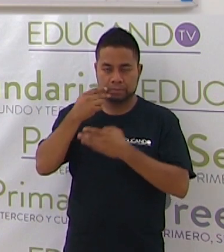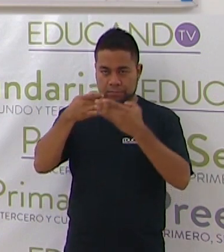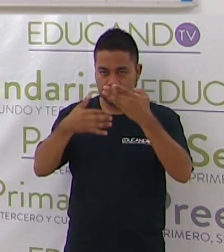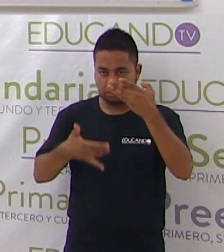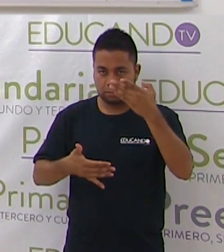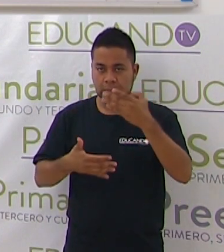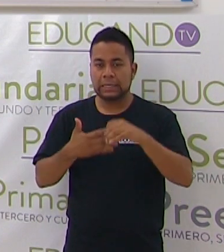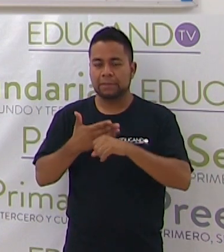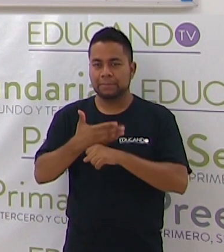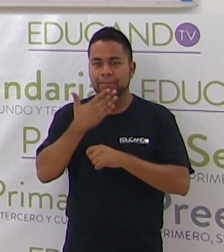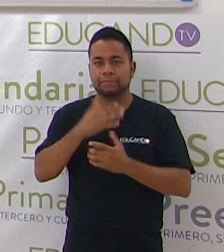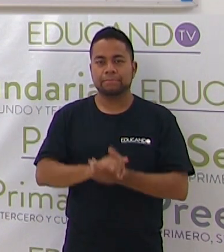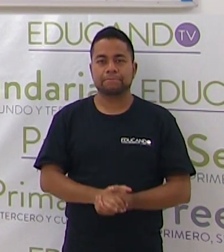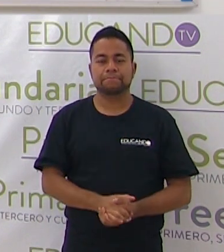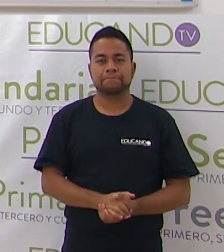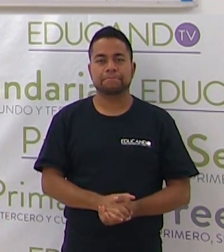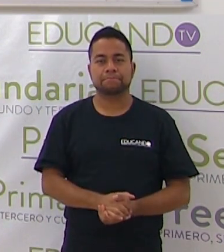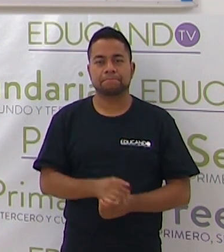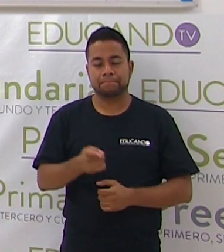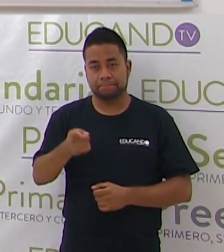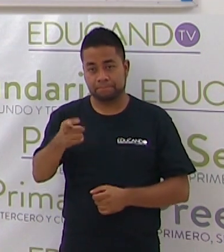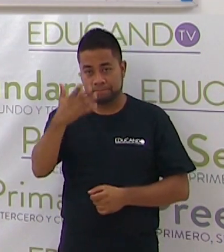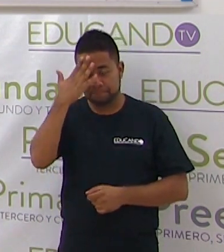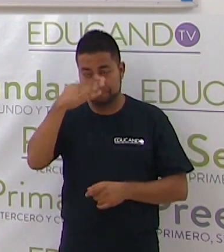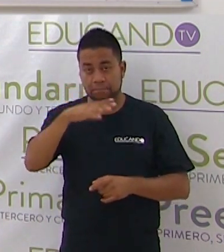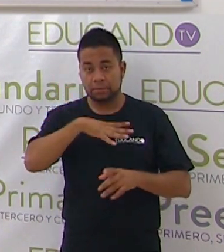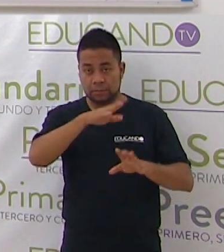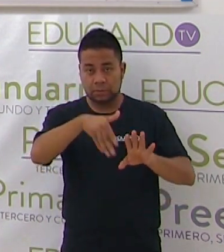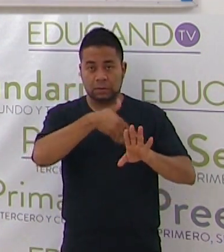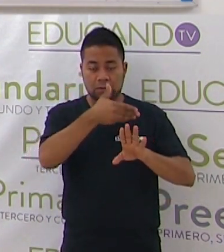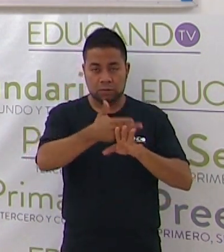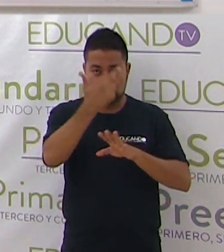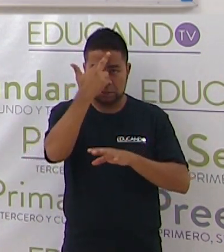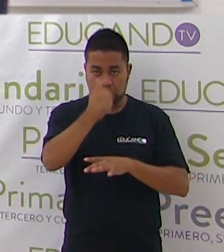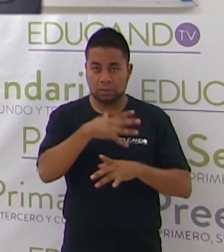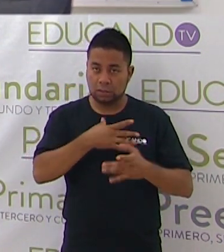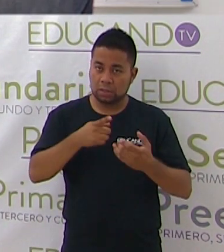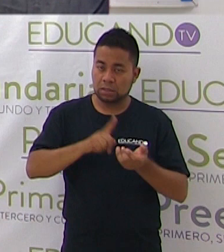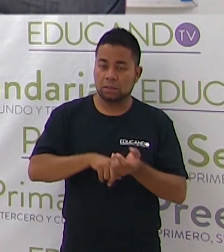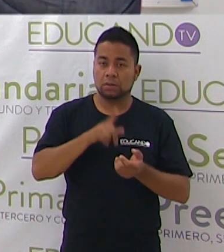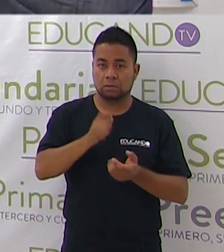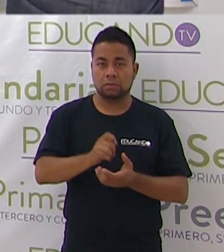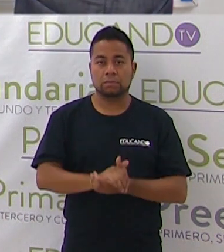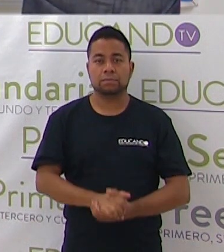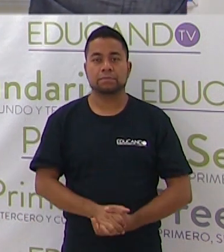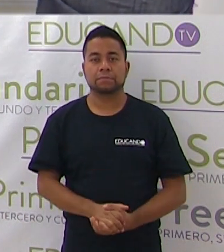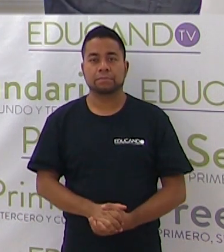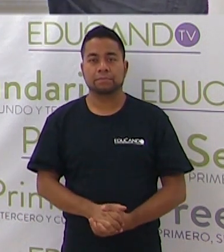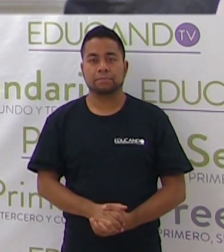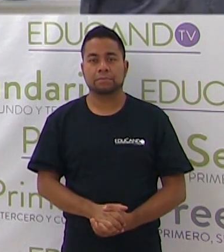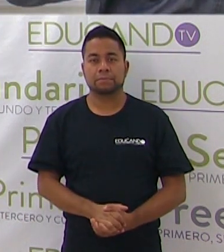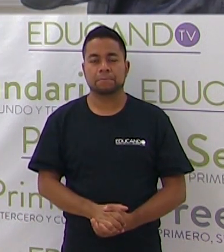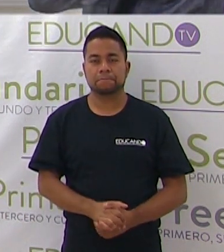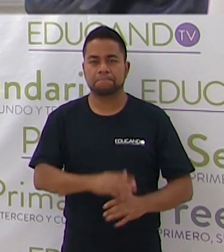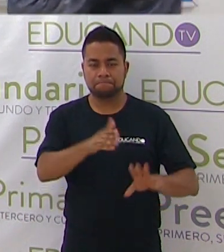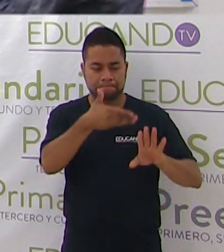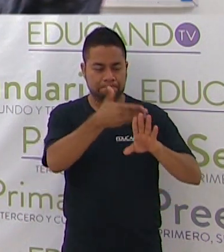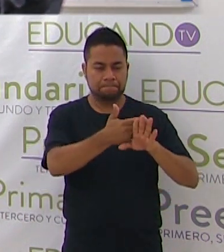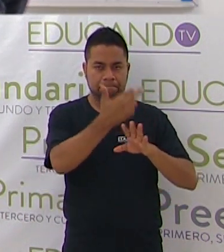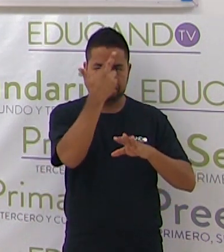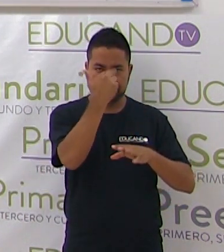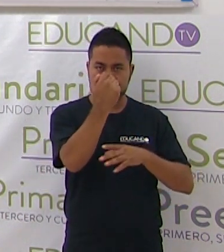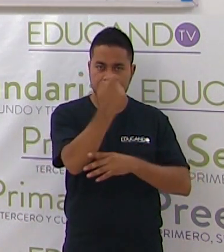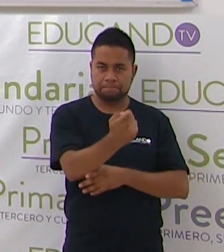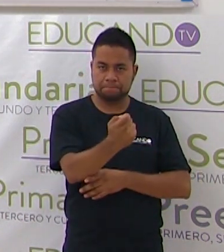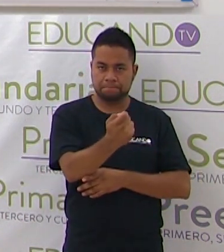bien. Ahora, ¿ustedes creen que hay un contraargumento en este artículo? O sea, un contraargumento